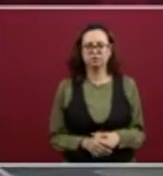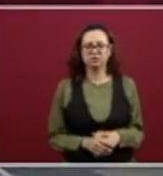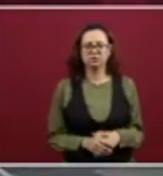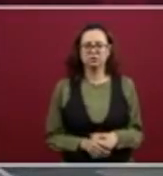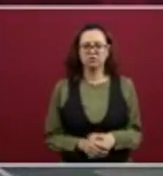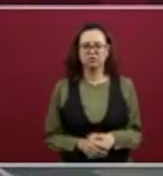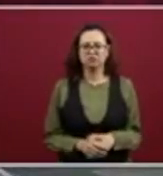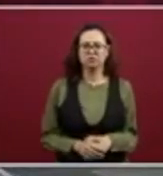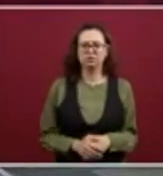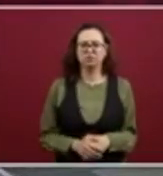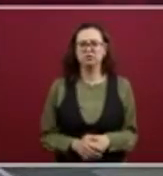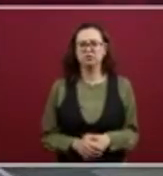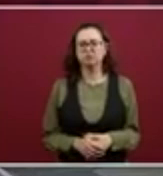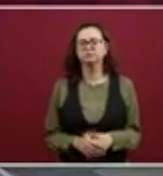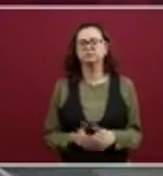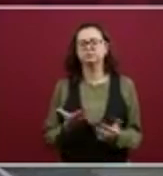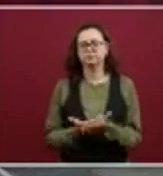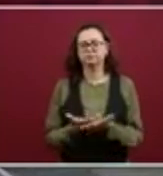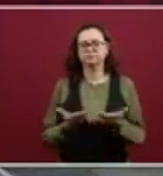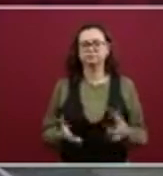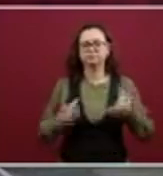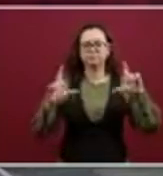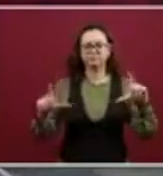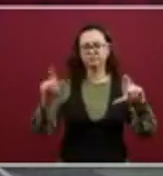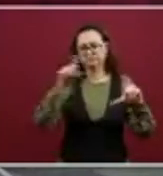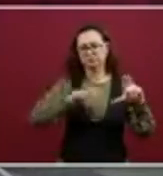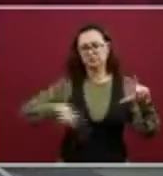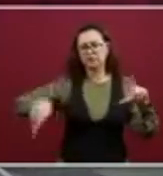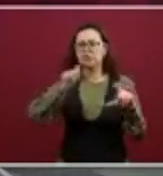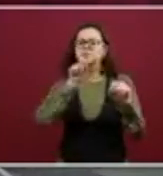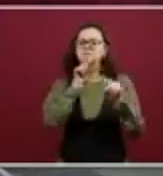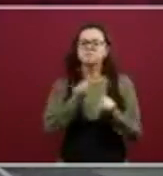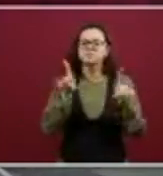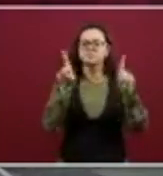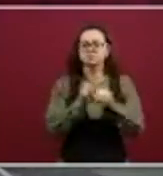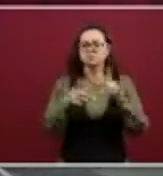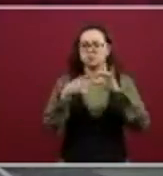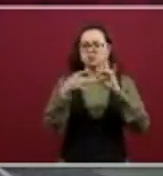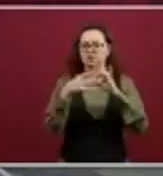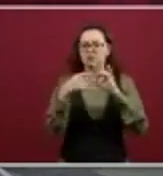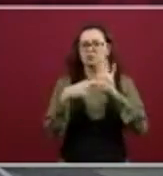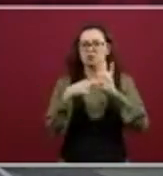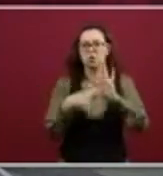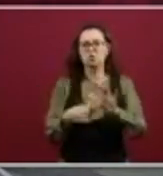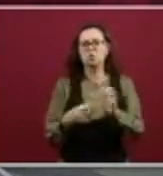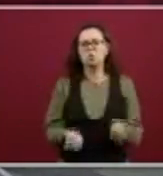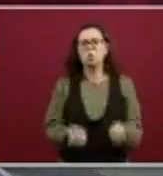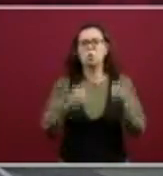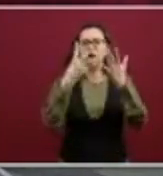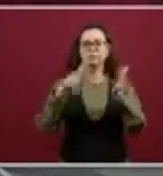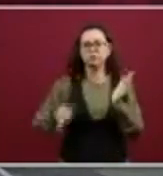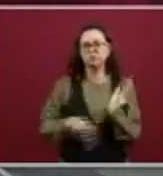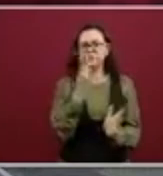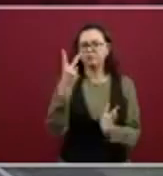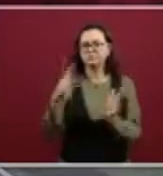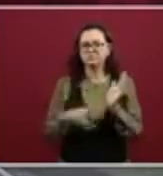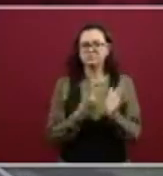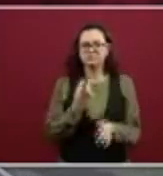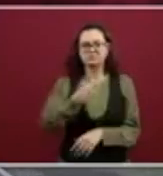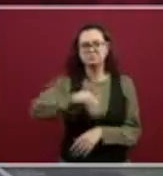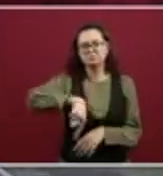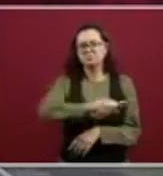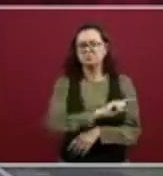Esta pastelito también nos ilustra cuál ha sido la reincidencia y el comportamiento de los